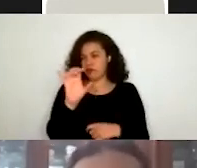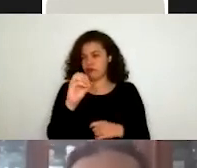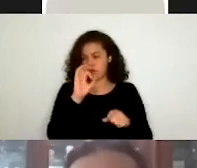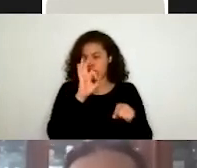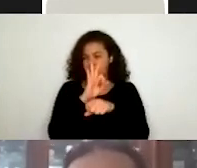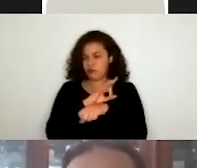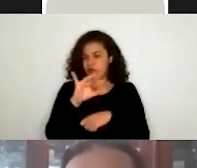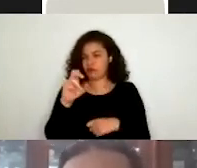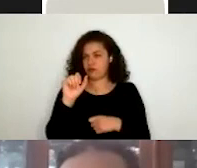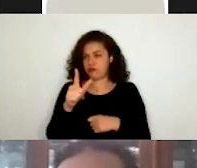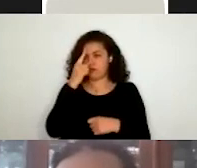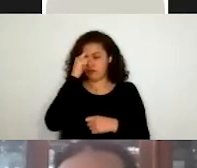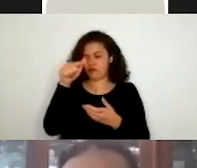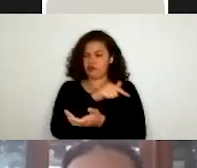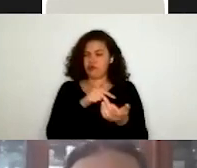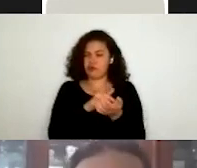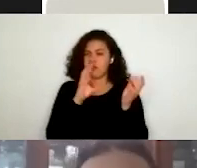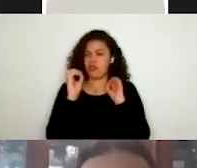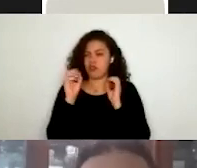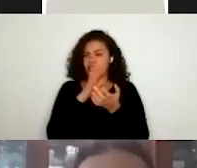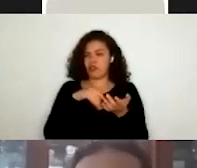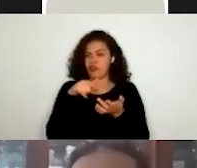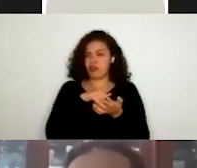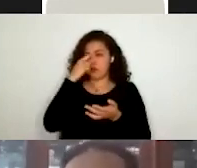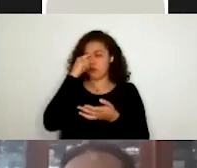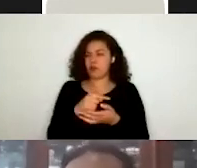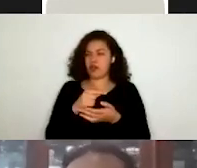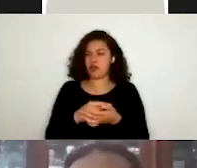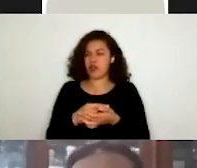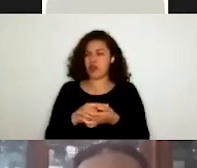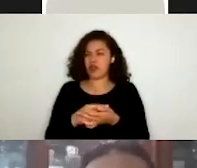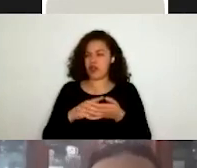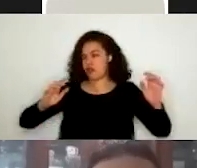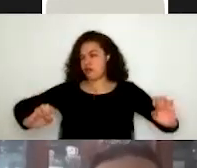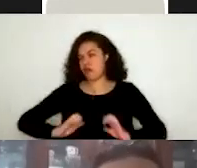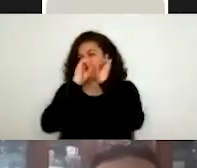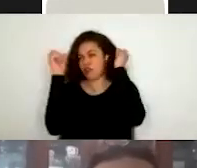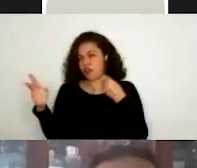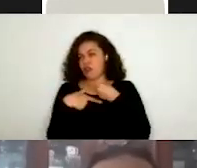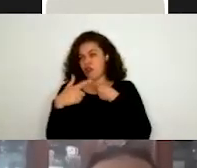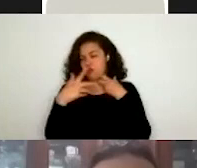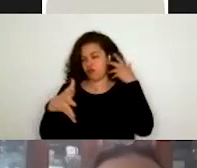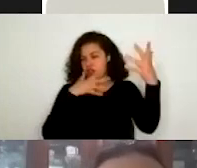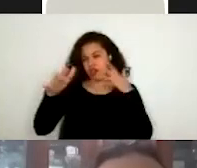un establecimiento o en un inmueble ante la presencia de una emergencia o desastre.